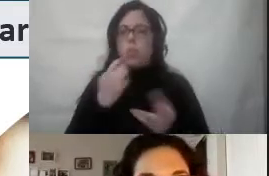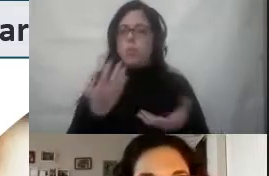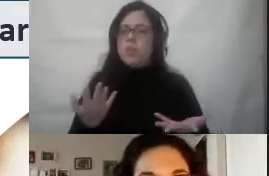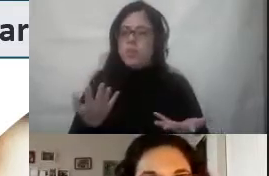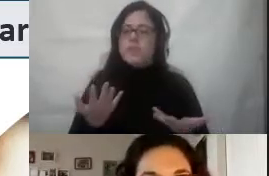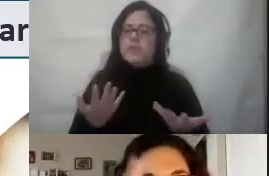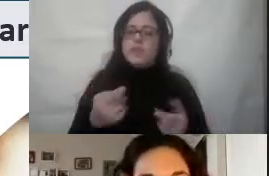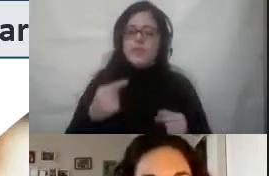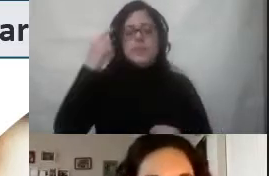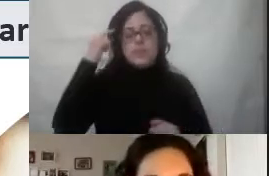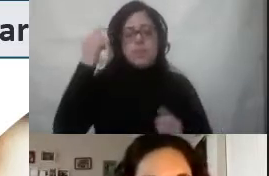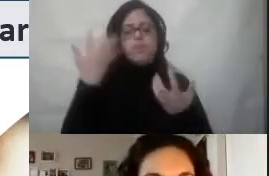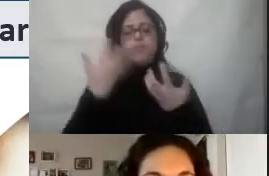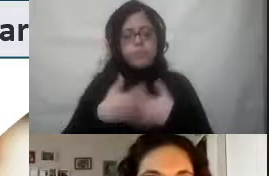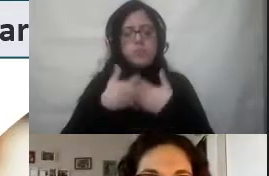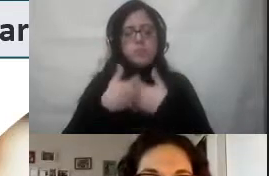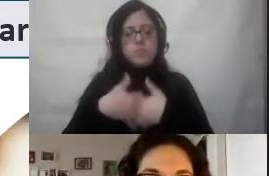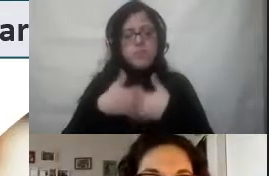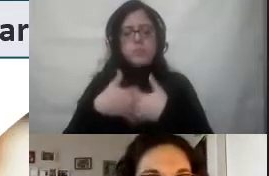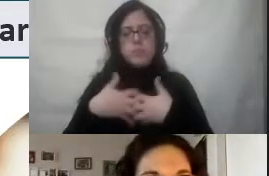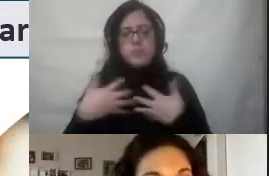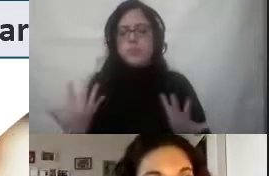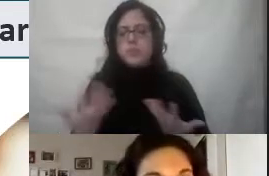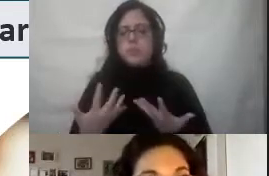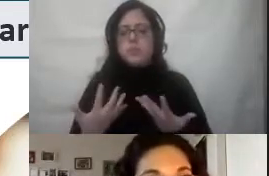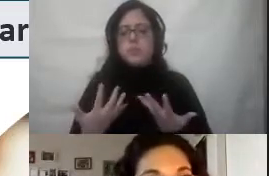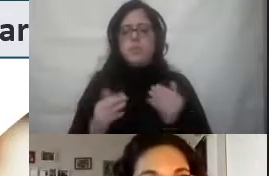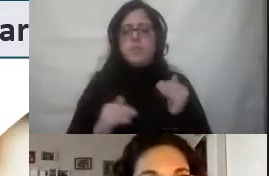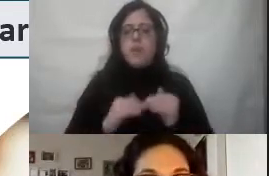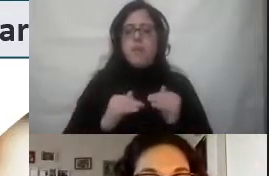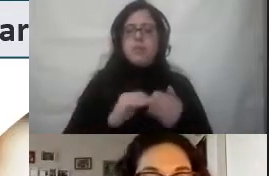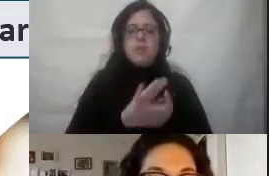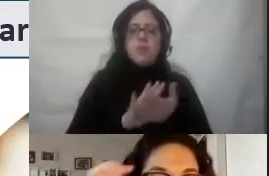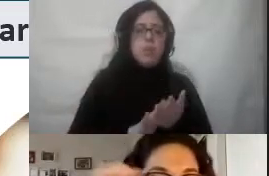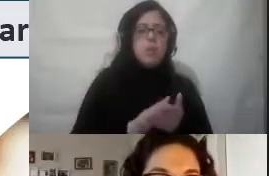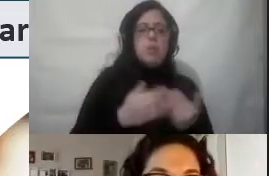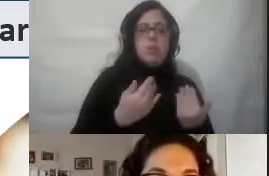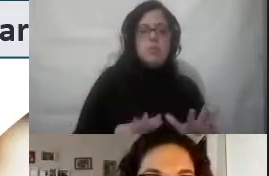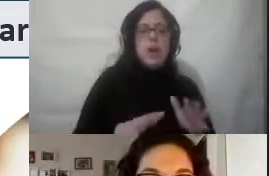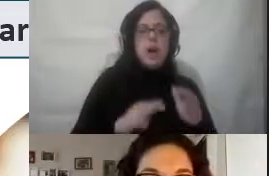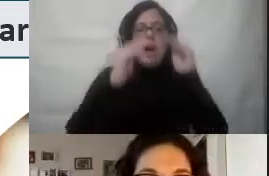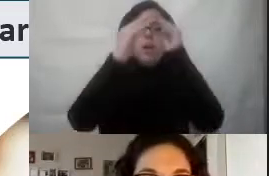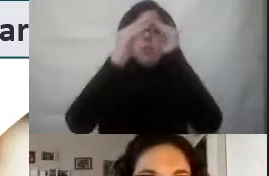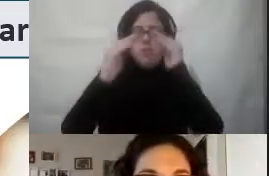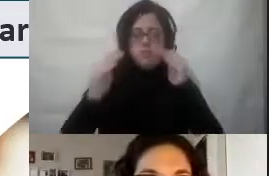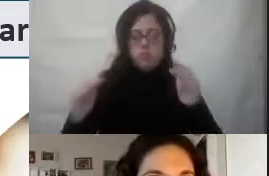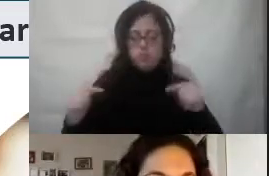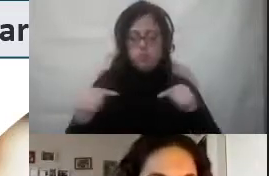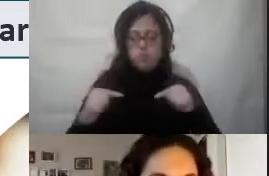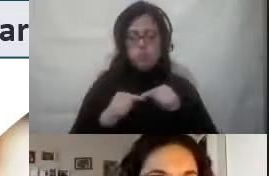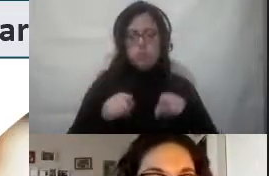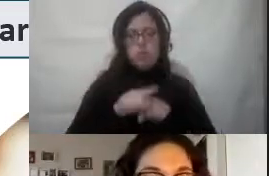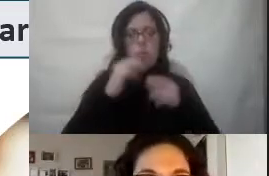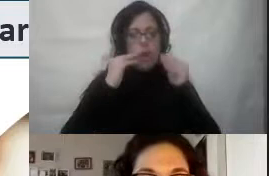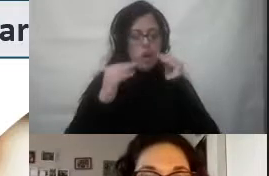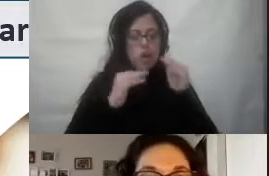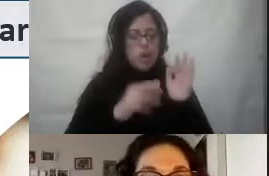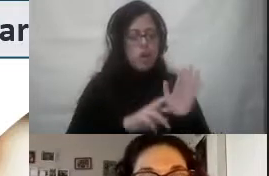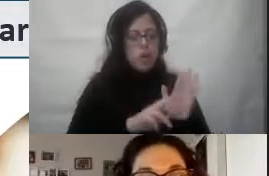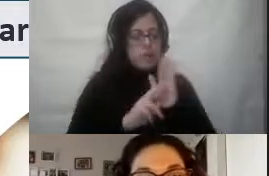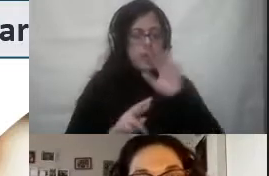a pensar, ¿verdad?, en la típica pirámide de población, ¿verdad?, los niños, ¿verdad?, representando algún área, a lo